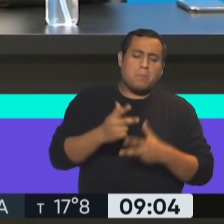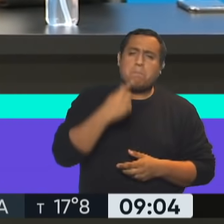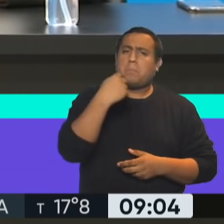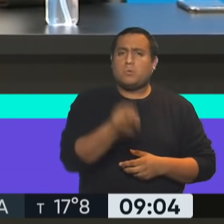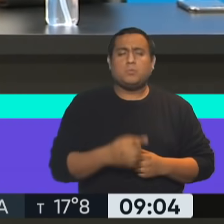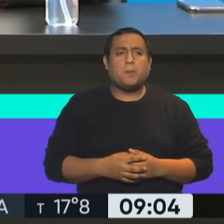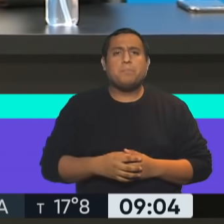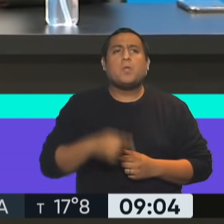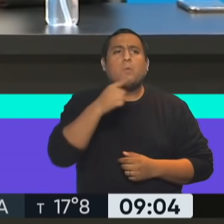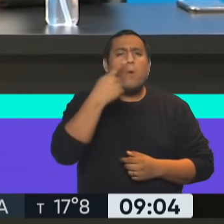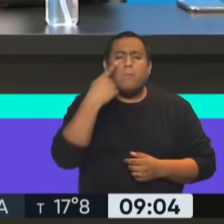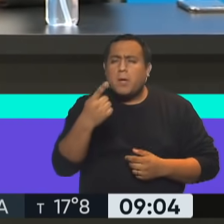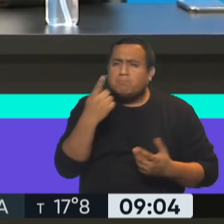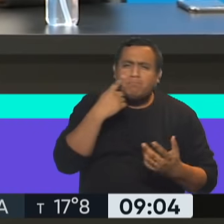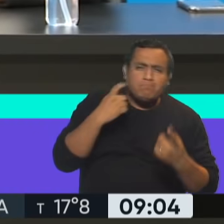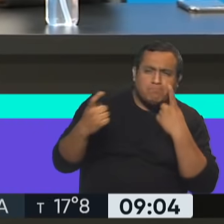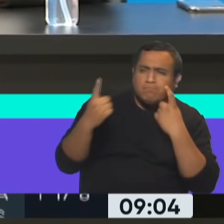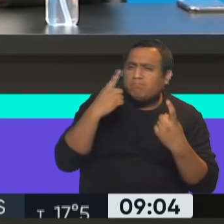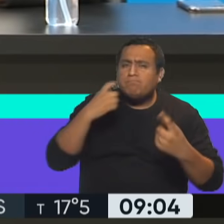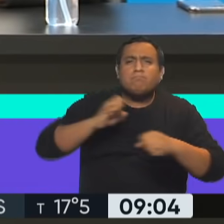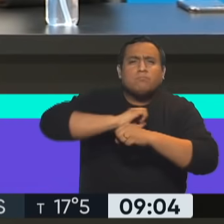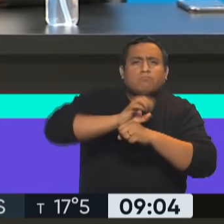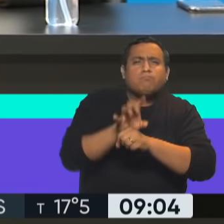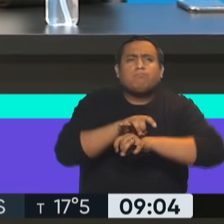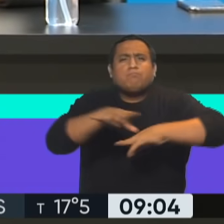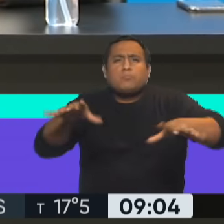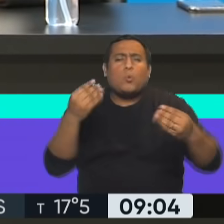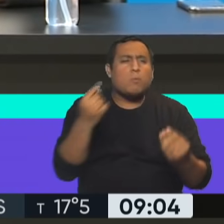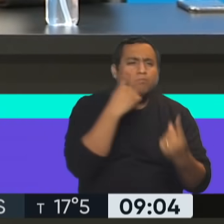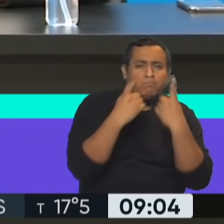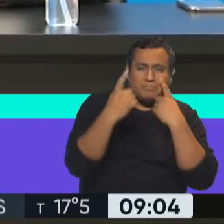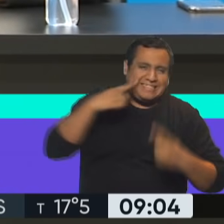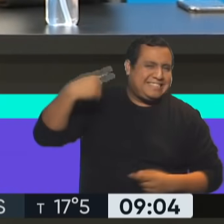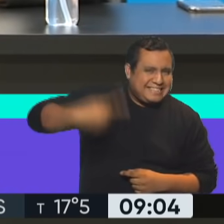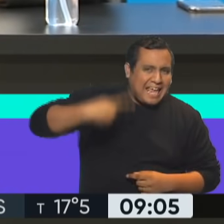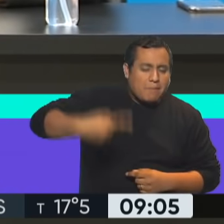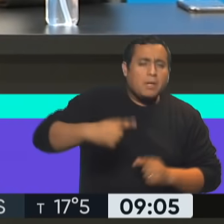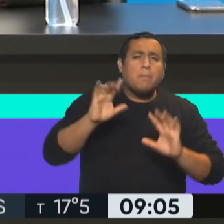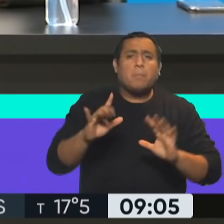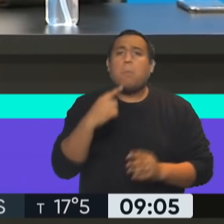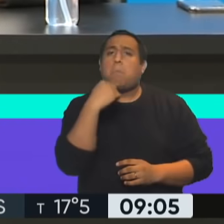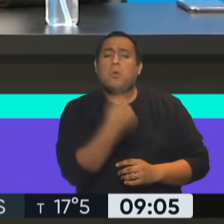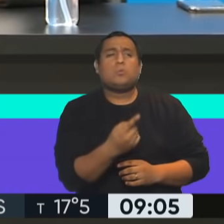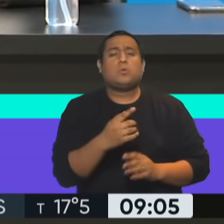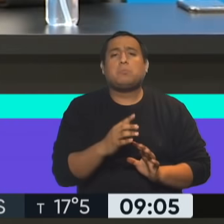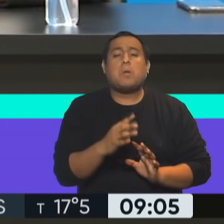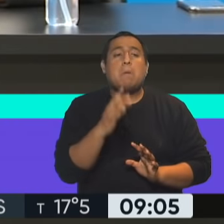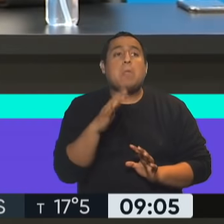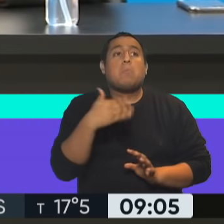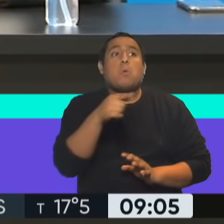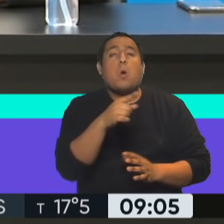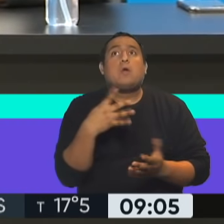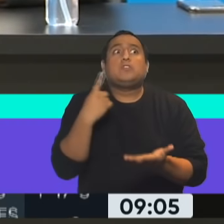la situación epidemiológica. Decían que es un monitoreo a diario, pero preguntarle si a la hora de quizás barajar y dar de nuevo ya hay una